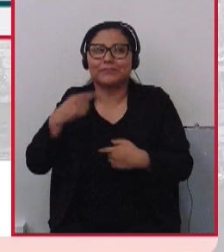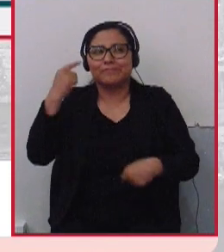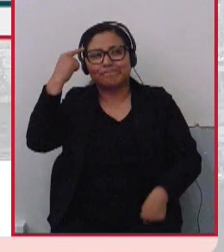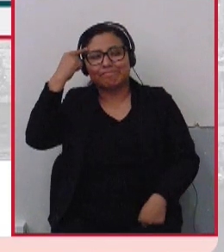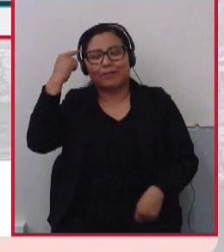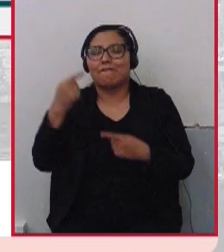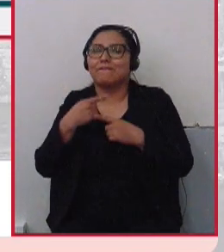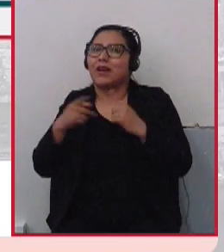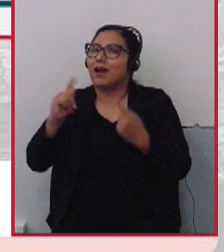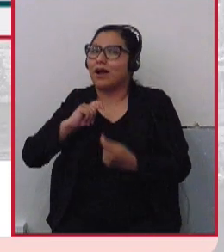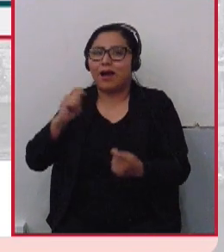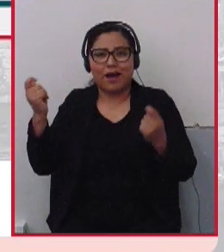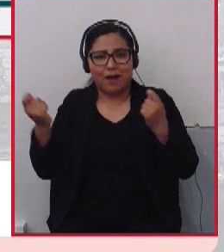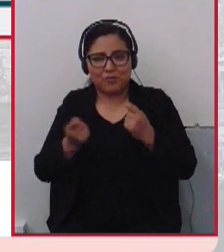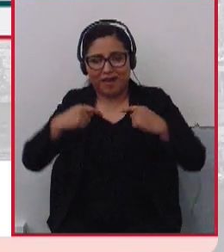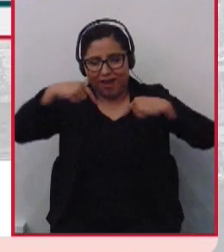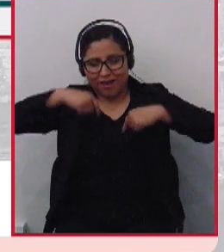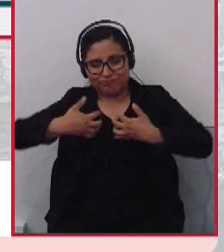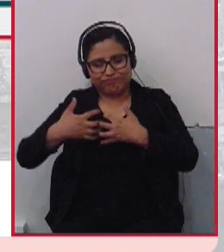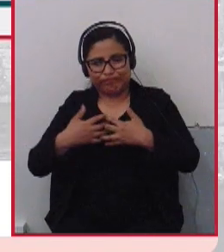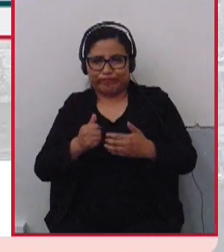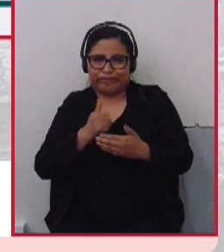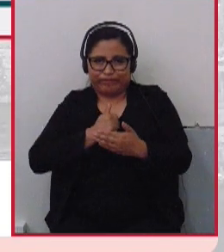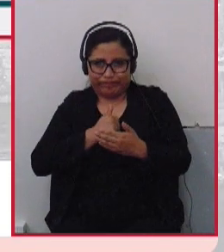diferente y hacerlo algo in-house.